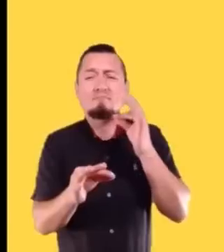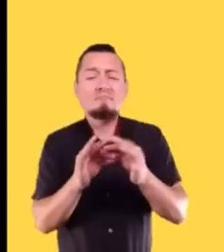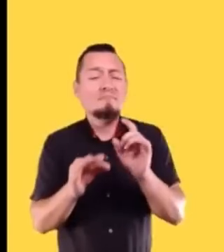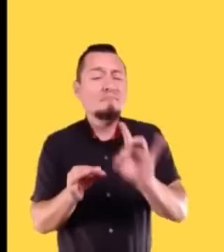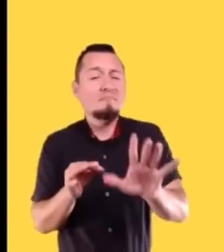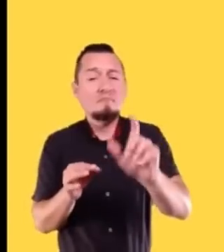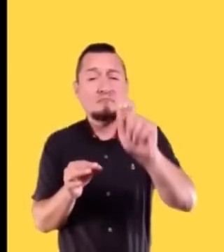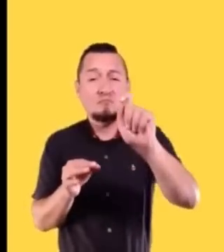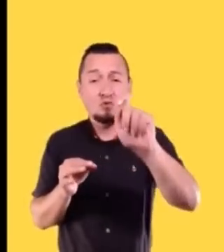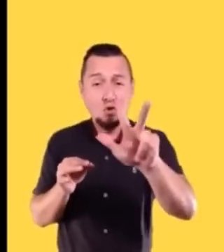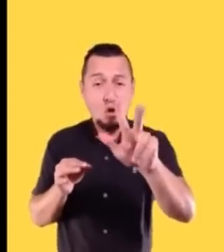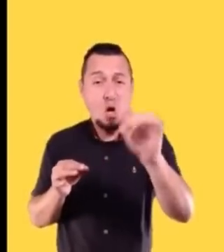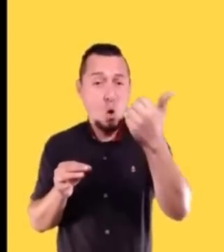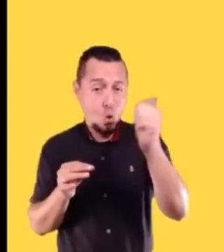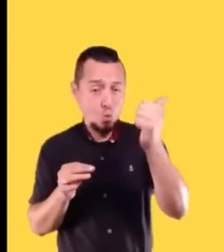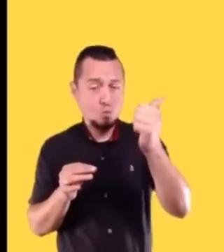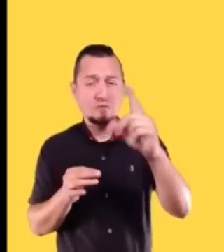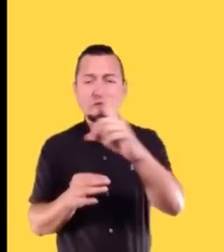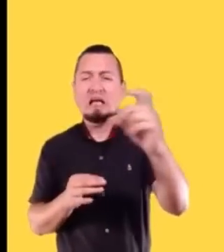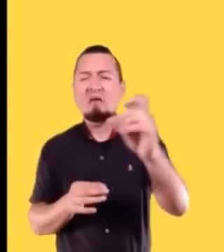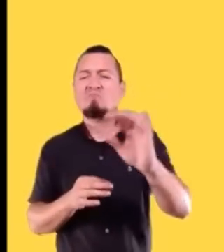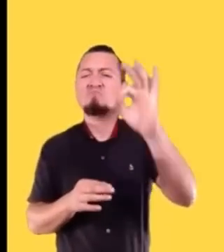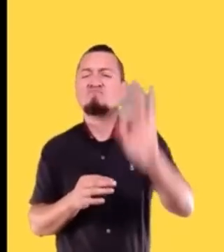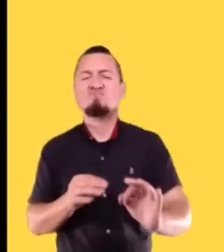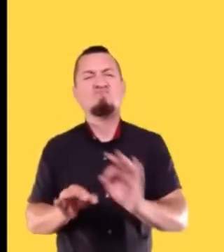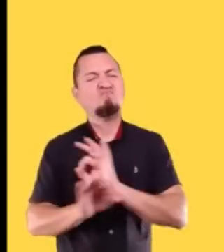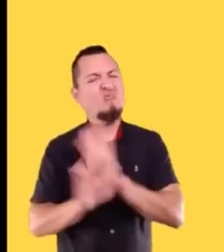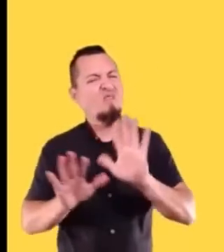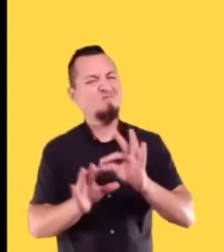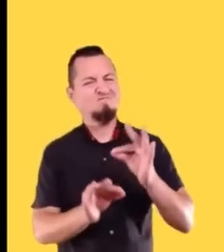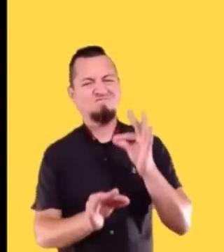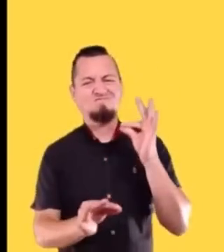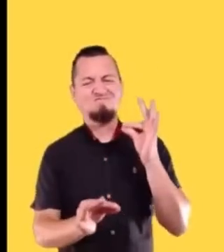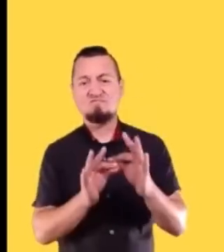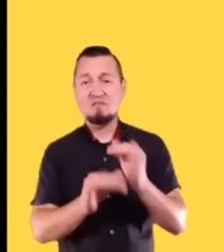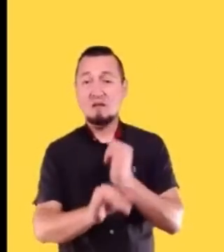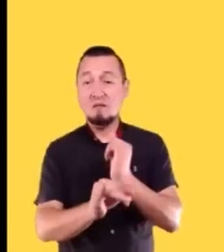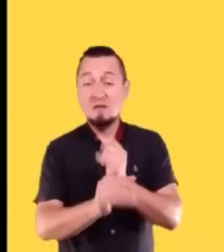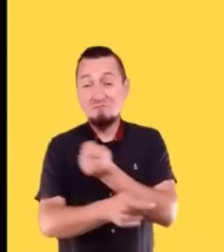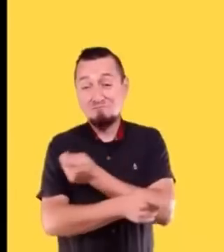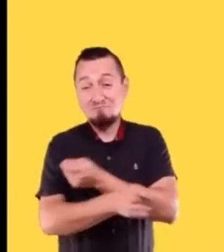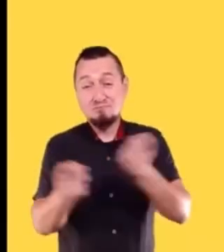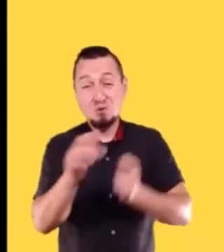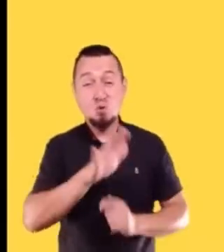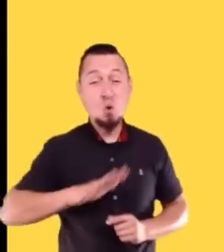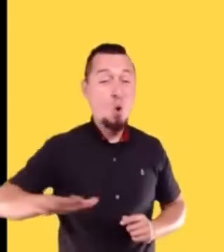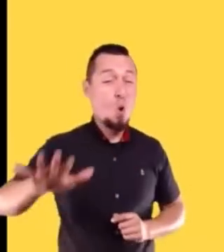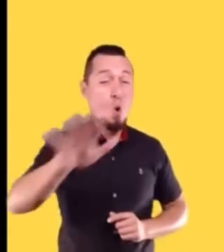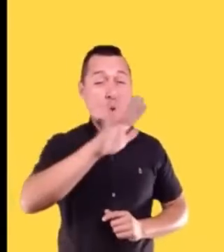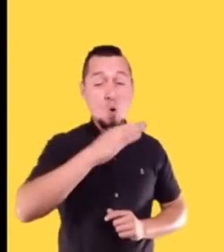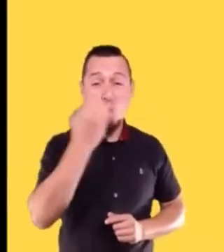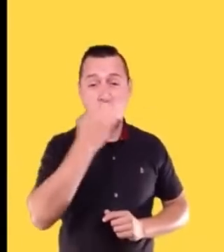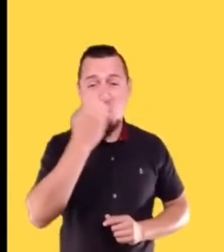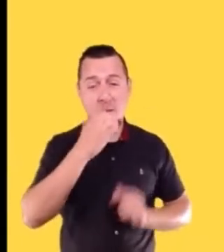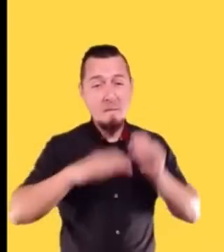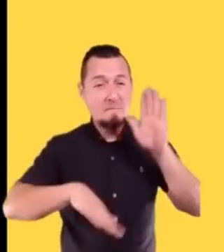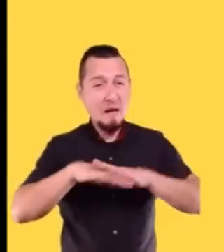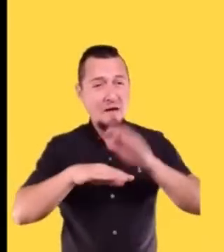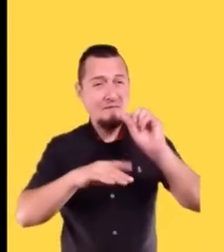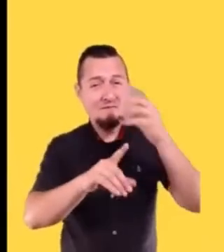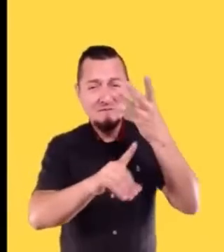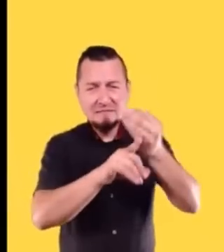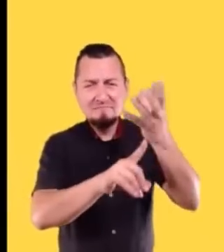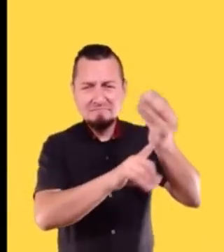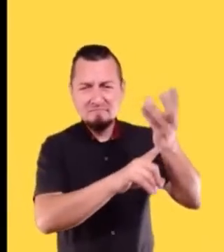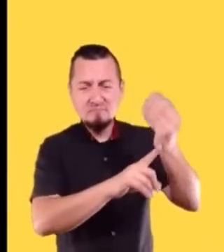estarán el 100% conectadas a la Red Jalisco. Estamos ya en la enorme mayoría de ellas haciendo el trabajo de cobertura dentro